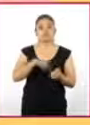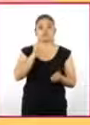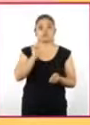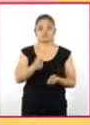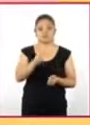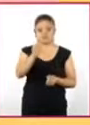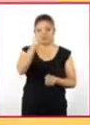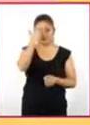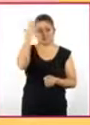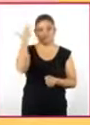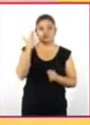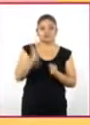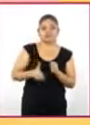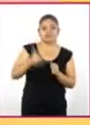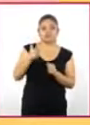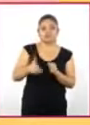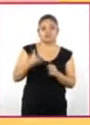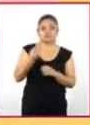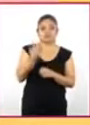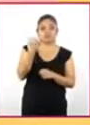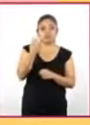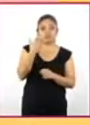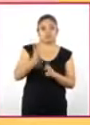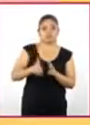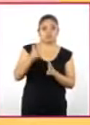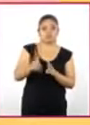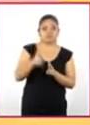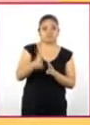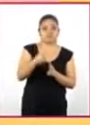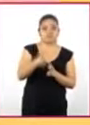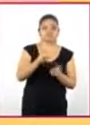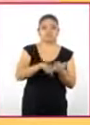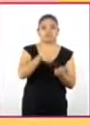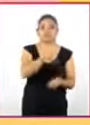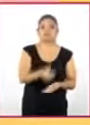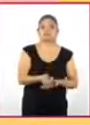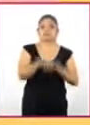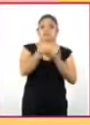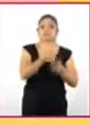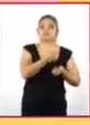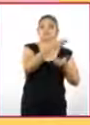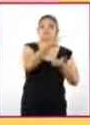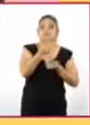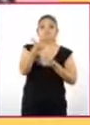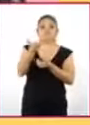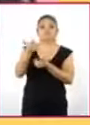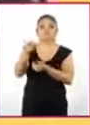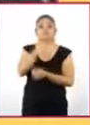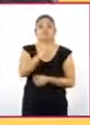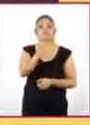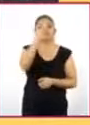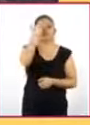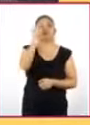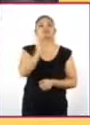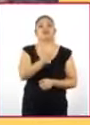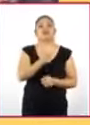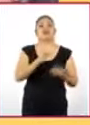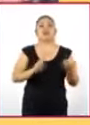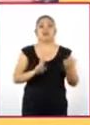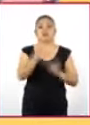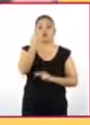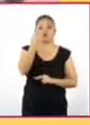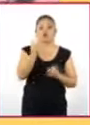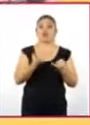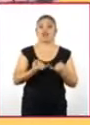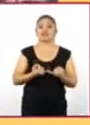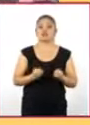vapor provocó un gran cambio que favoreció la producción. A este proceso se le conoce como Revolución Industrial y